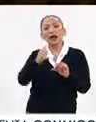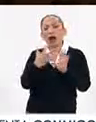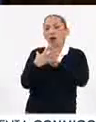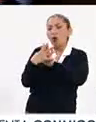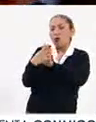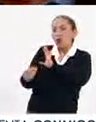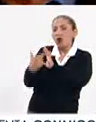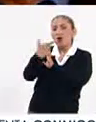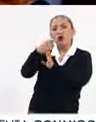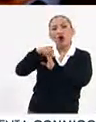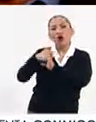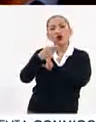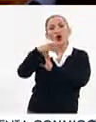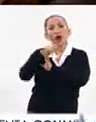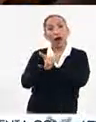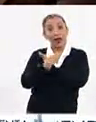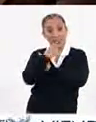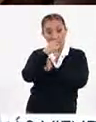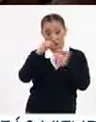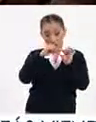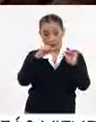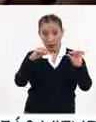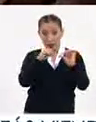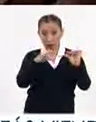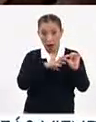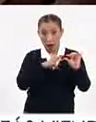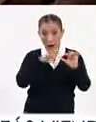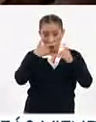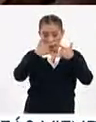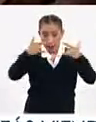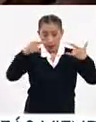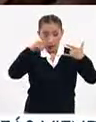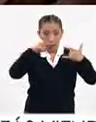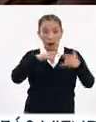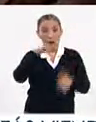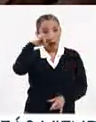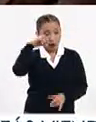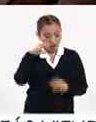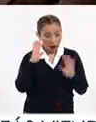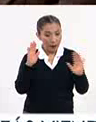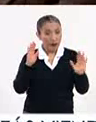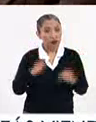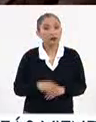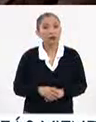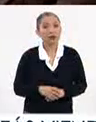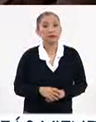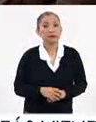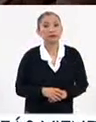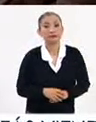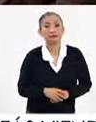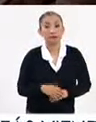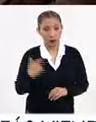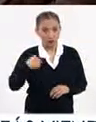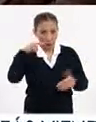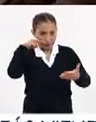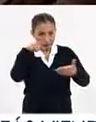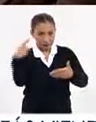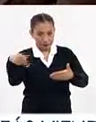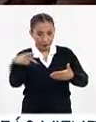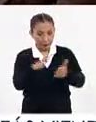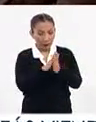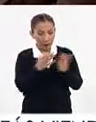imitando a Góngora. Eso dice el subtítulo. Tú lo viste, yo no lo vi. Es increíble. No, es increíble. Y aquí veo,